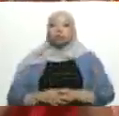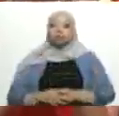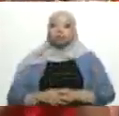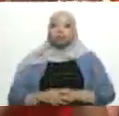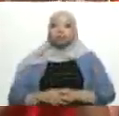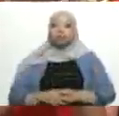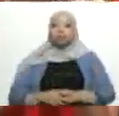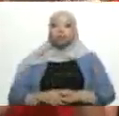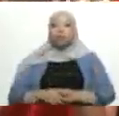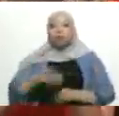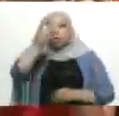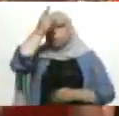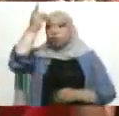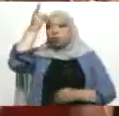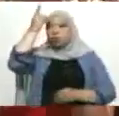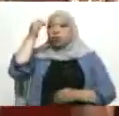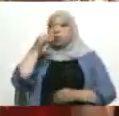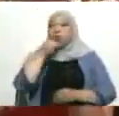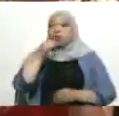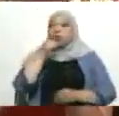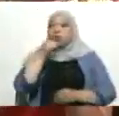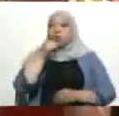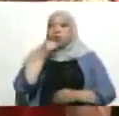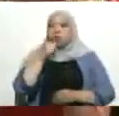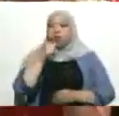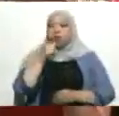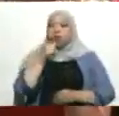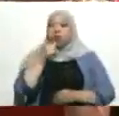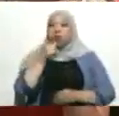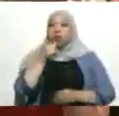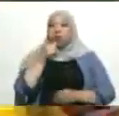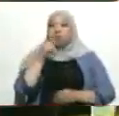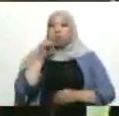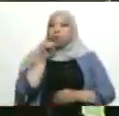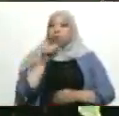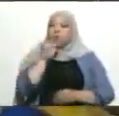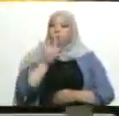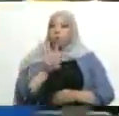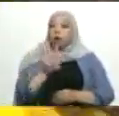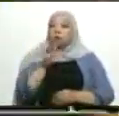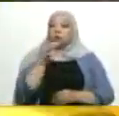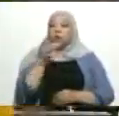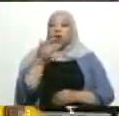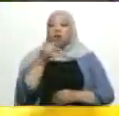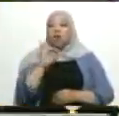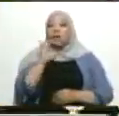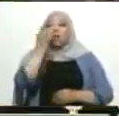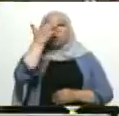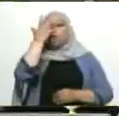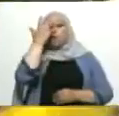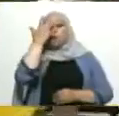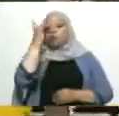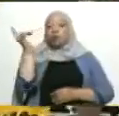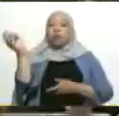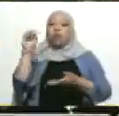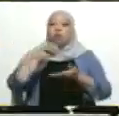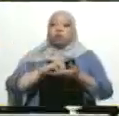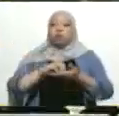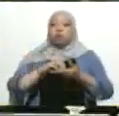camarada Diosdado, cada día, cada 4 de febrero, tendremos que